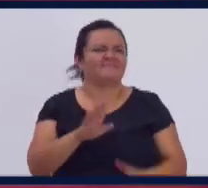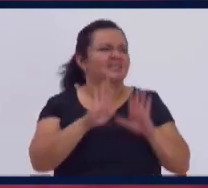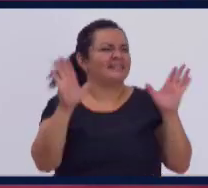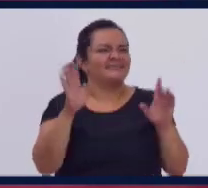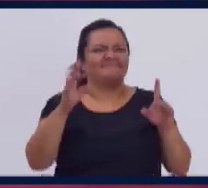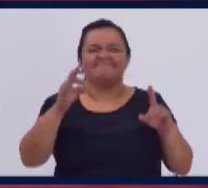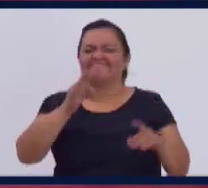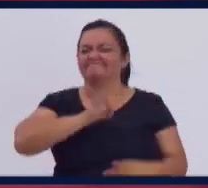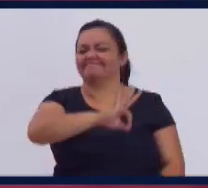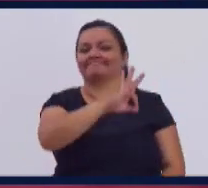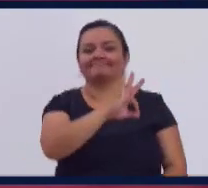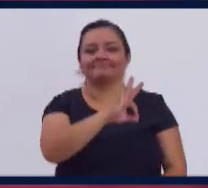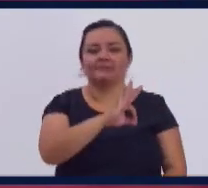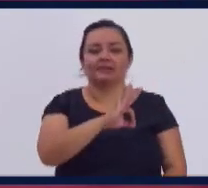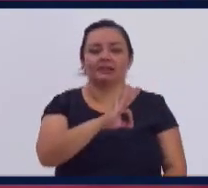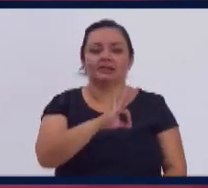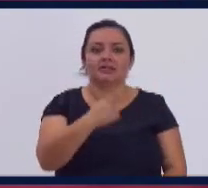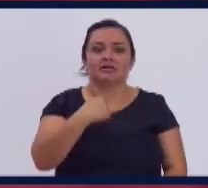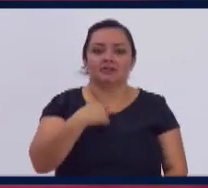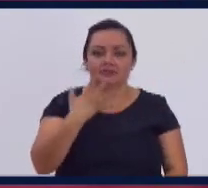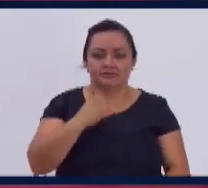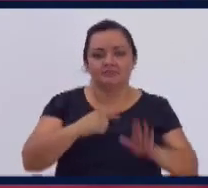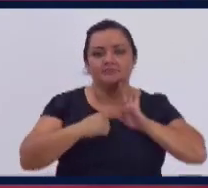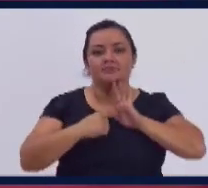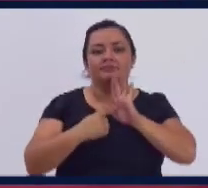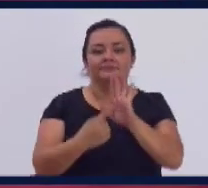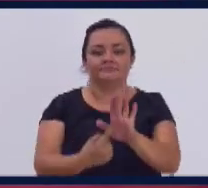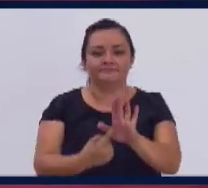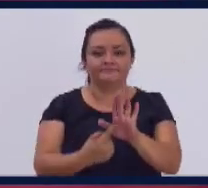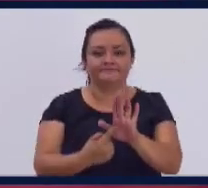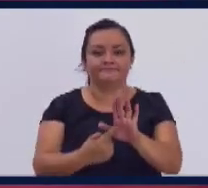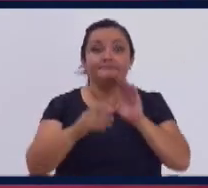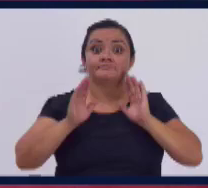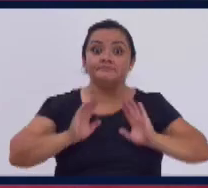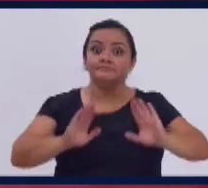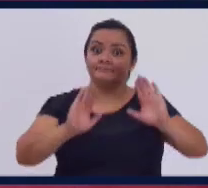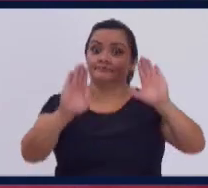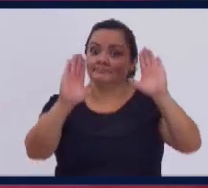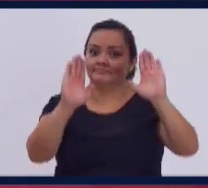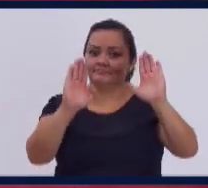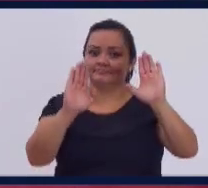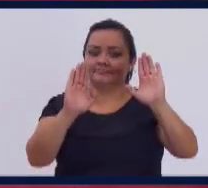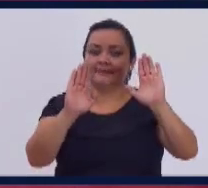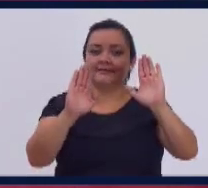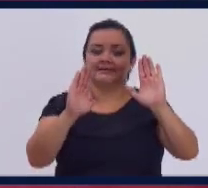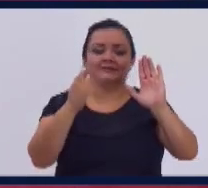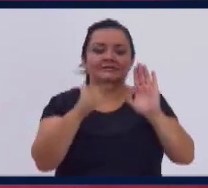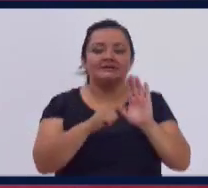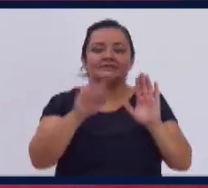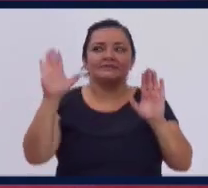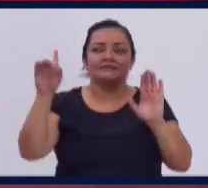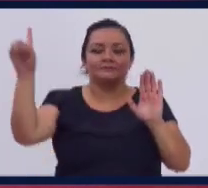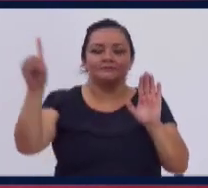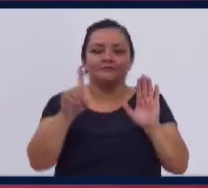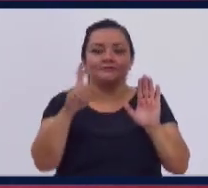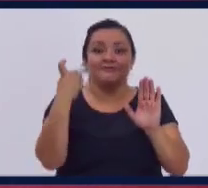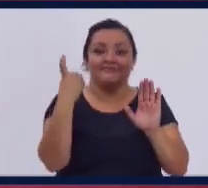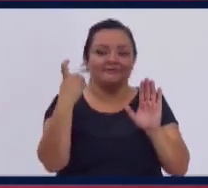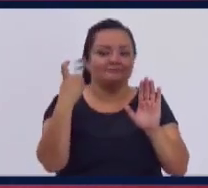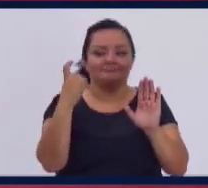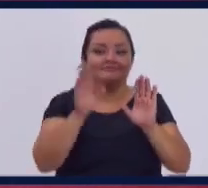más. Con esto quiero probar que los milagros sin el Evangelio no son nada.